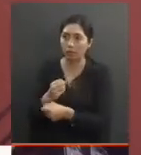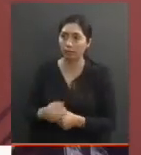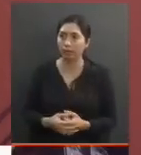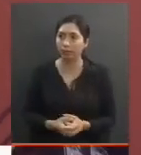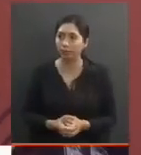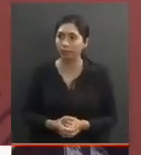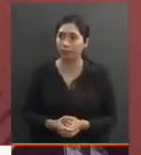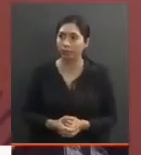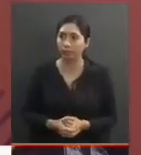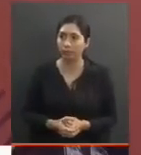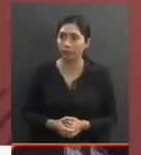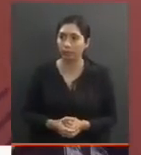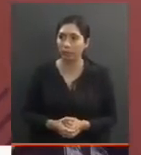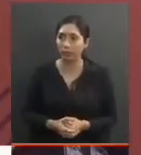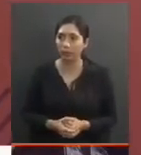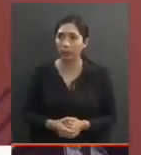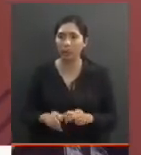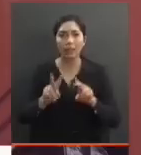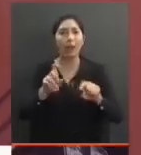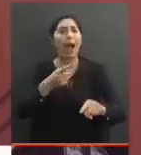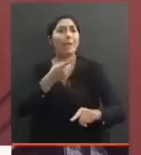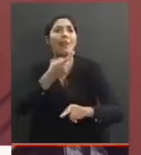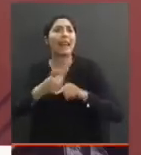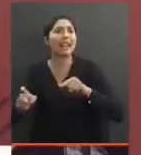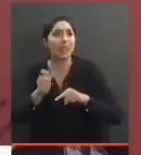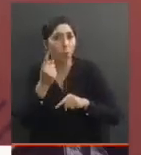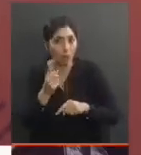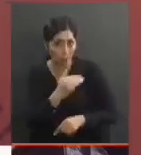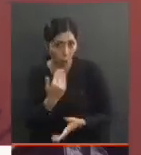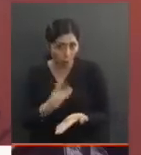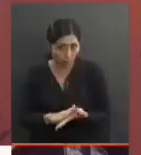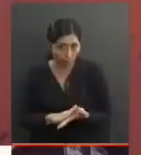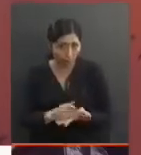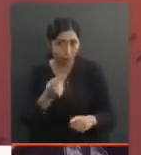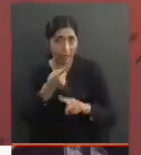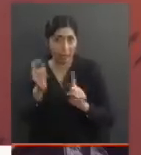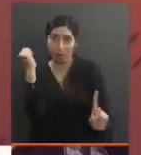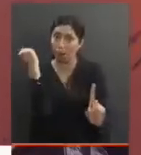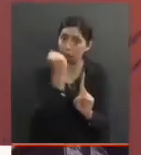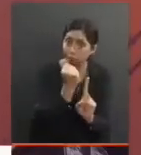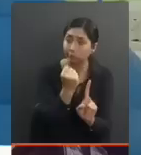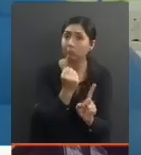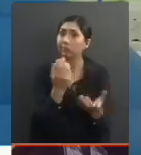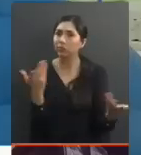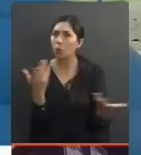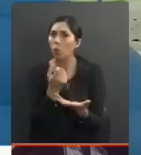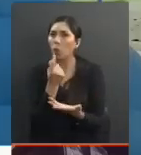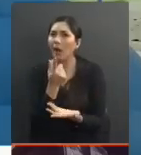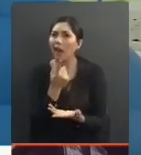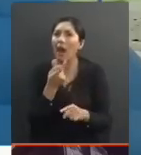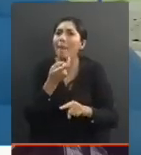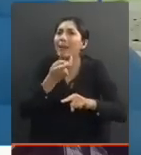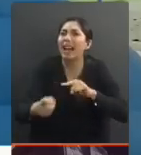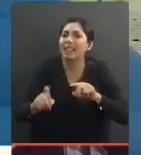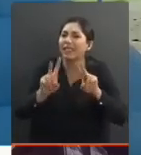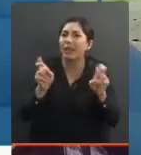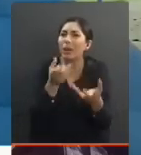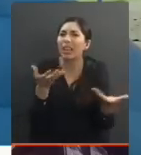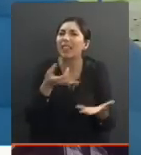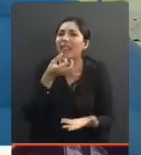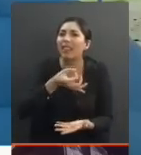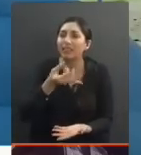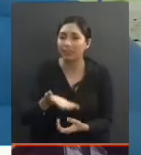Y respecto a las amenazas, ¿de qué tipo hablamos? ¿Amenazas de muerte? ¿Amenazas de que no se acerquen al lugar? ¿Qué tipo de amenazas han recibido